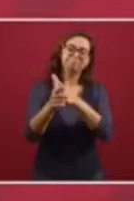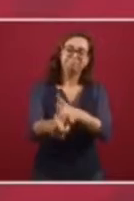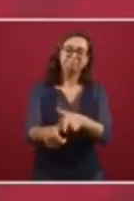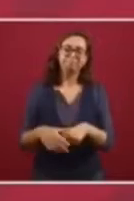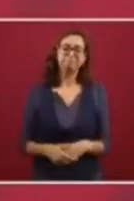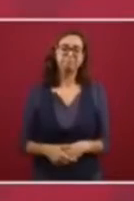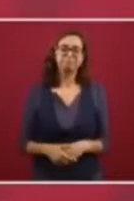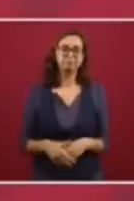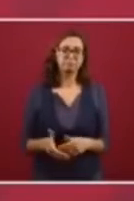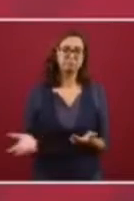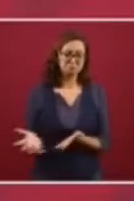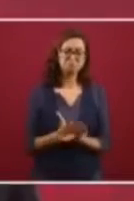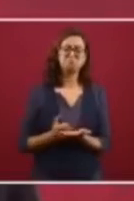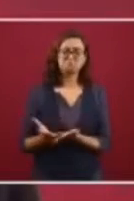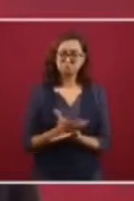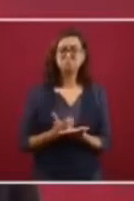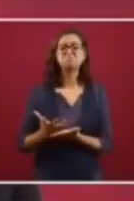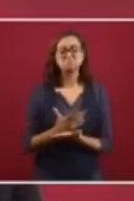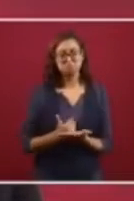de alta rentabilidad.